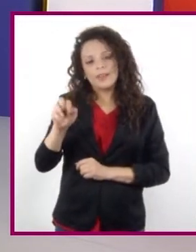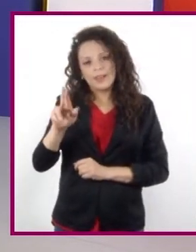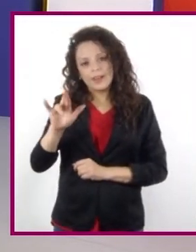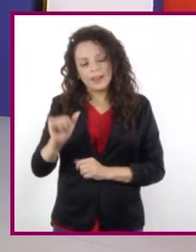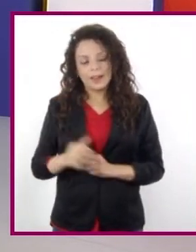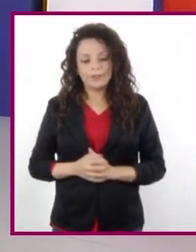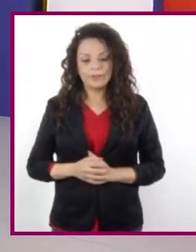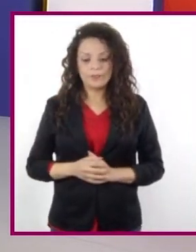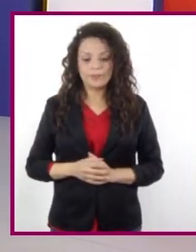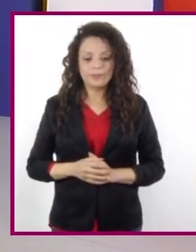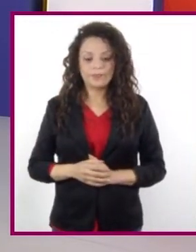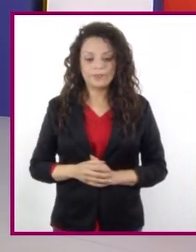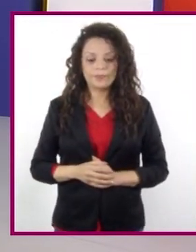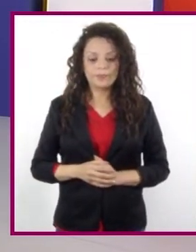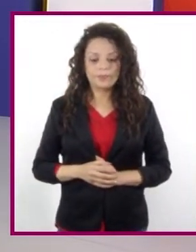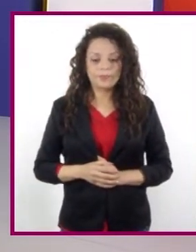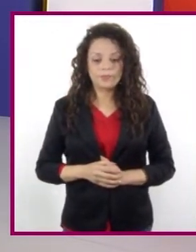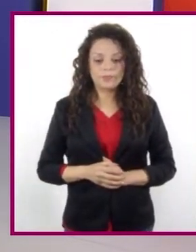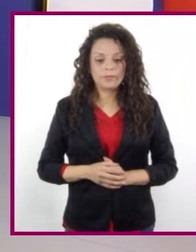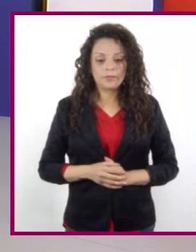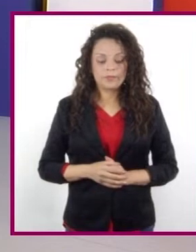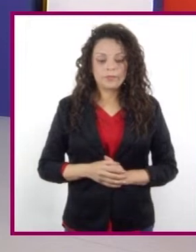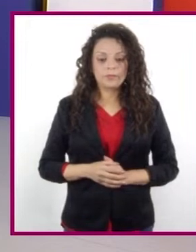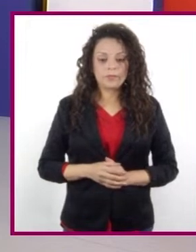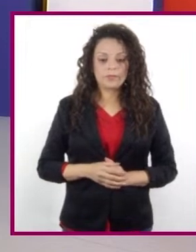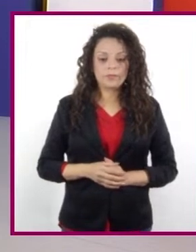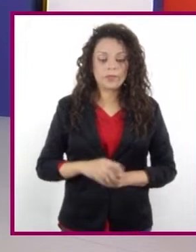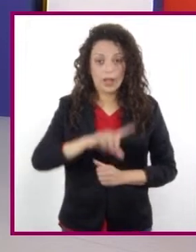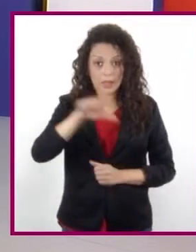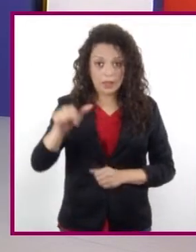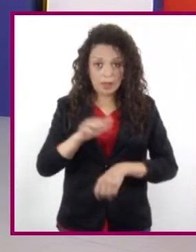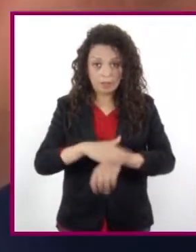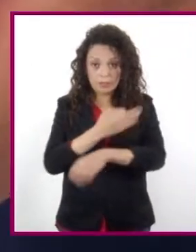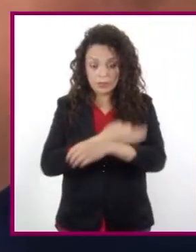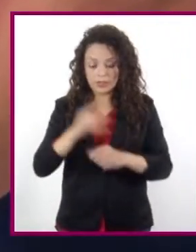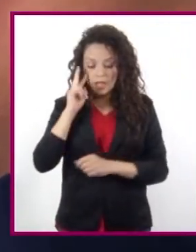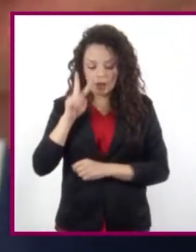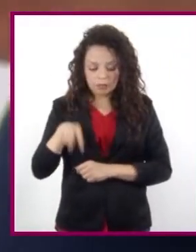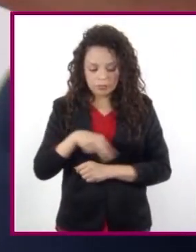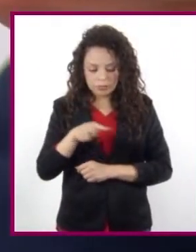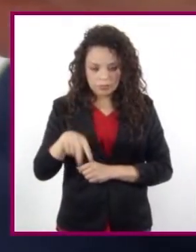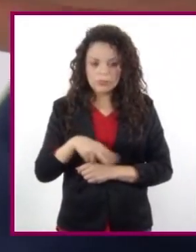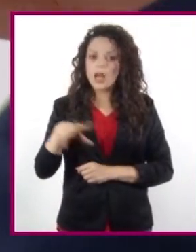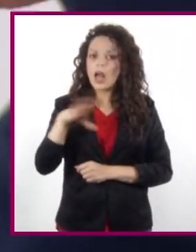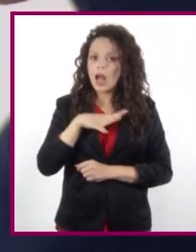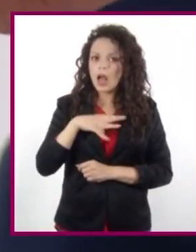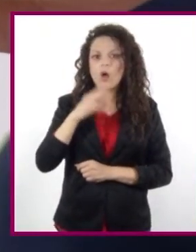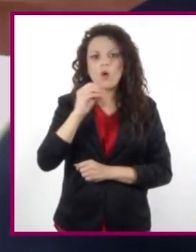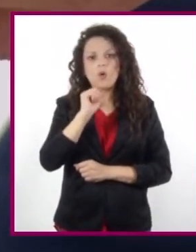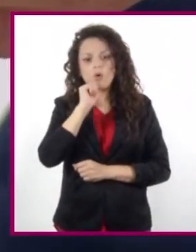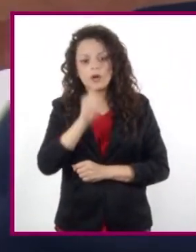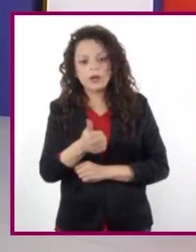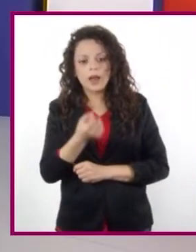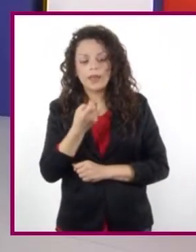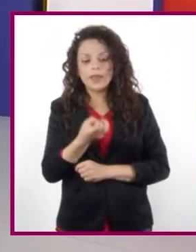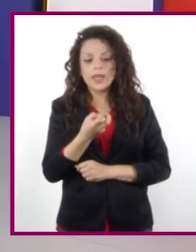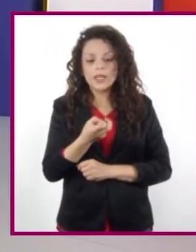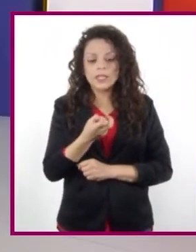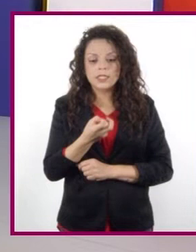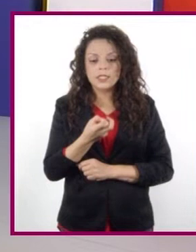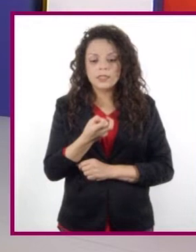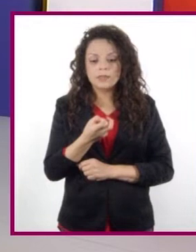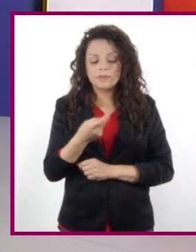Algunos de estos objetos, al rato observaremos, contienen o no este elemento,